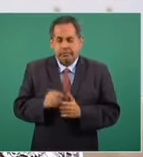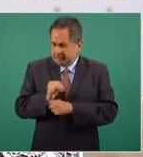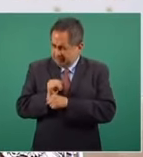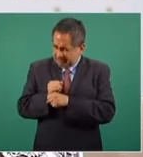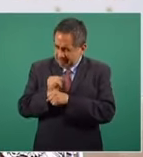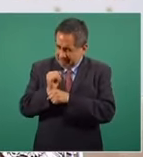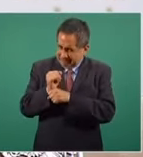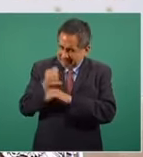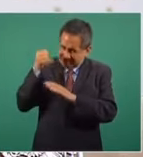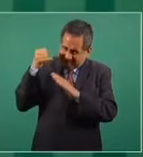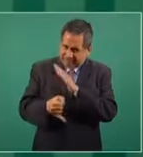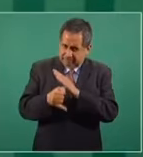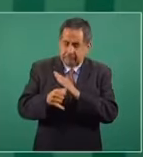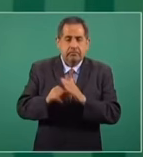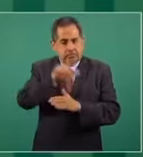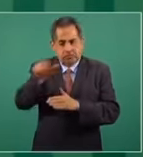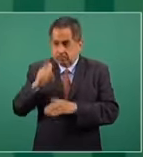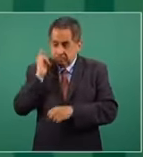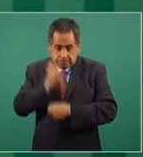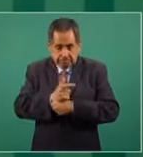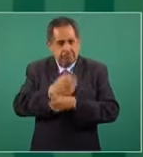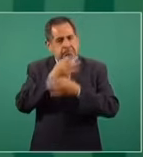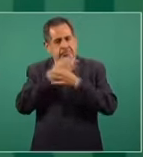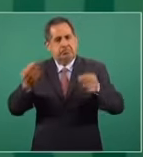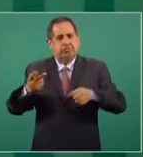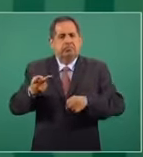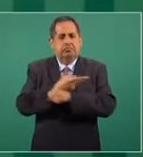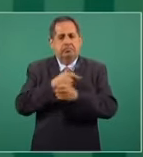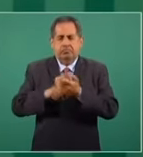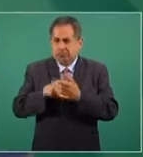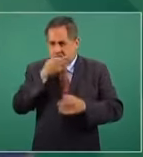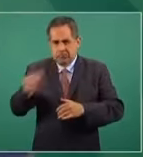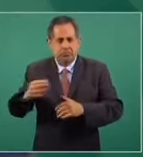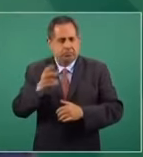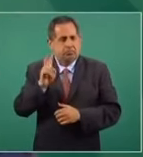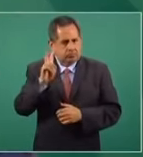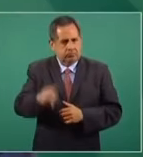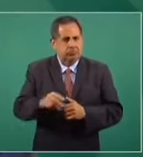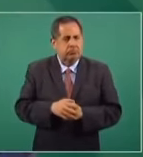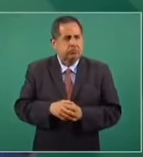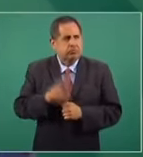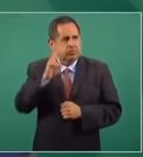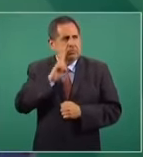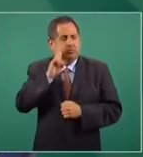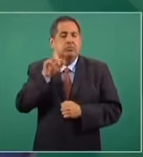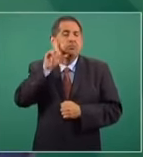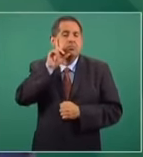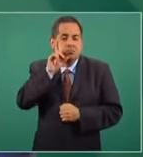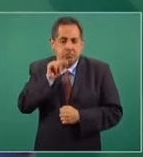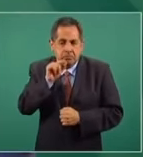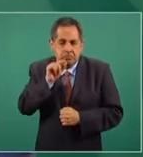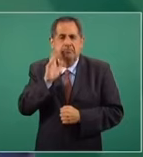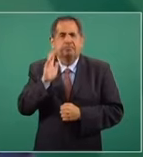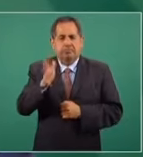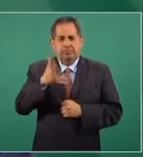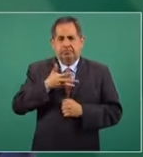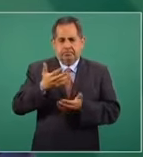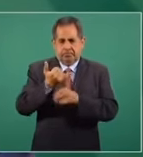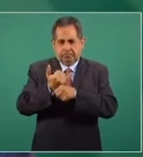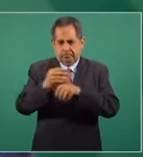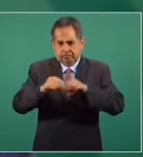bien, les vamos a informar de lo sucedido. Es posible que mañana ya tengamos un